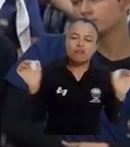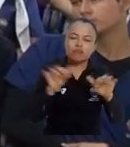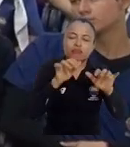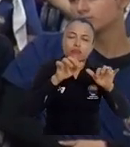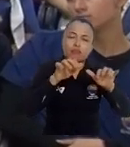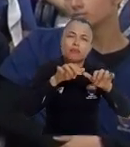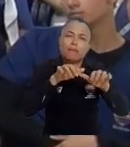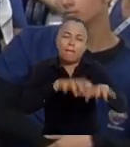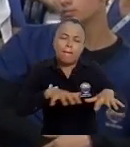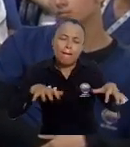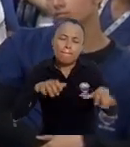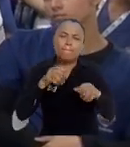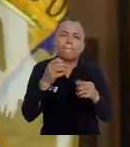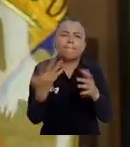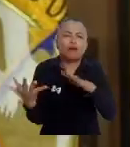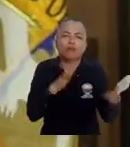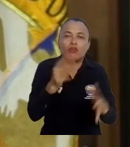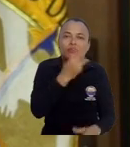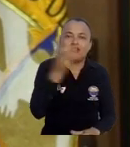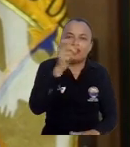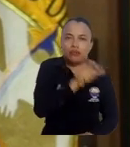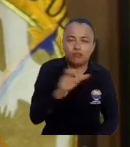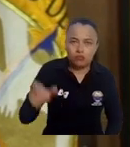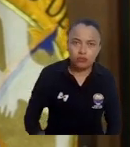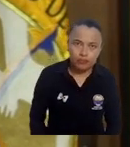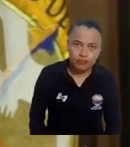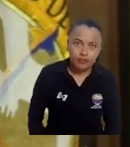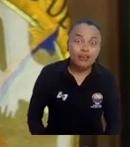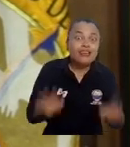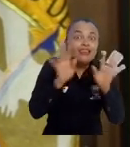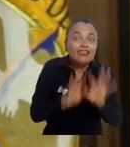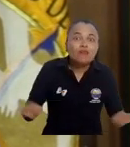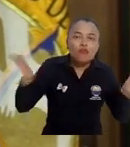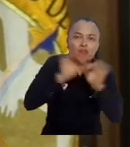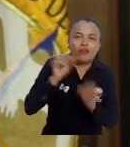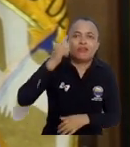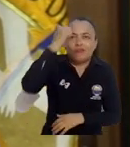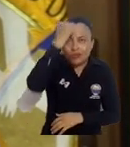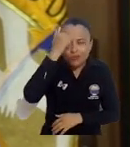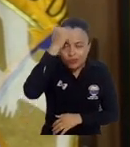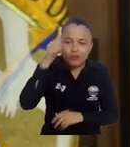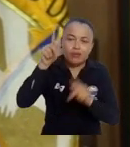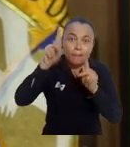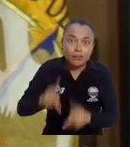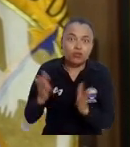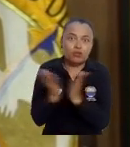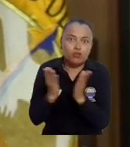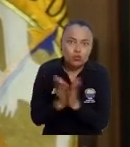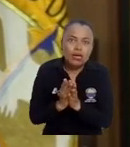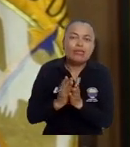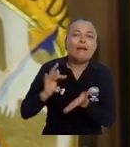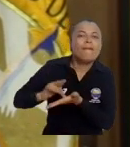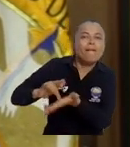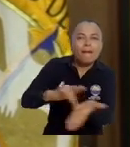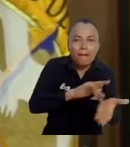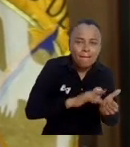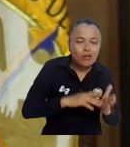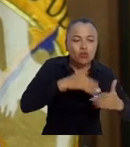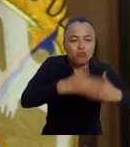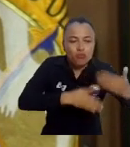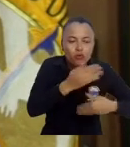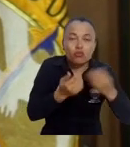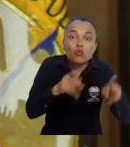asistencia de cerca de 300 personas. Es fundamental la participación de nuestros docentes, estudiantes, en estos procesos